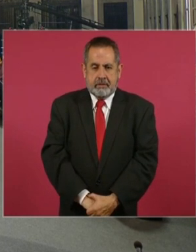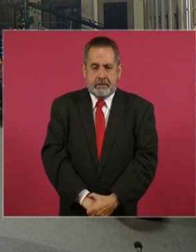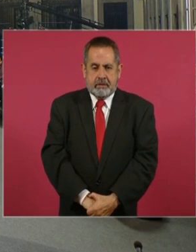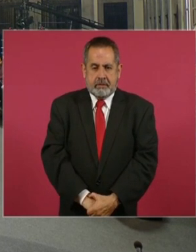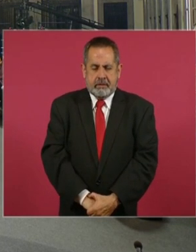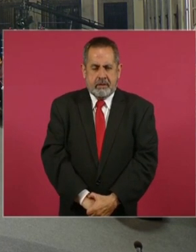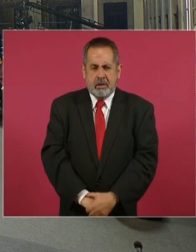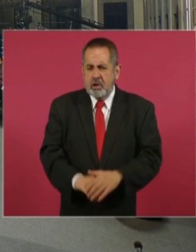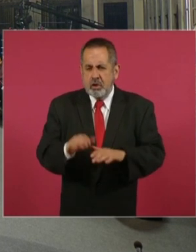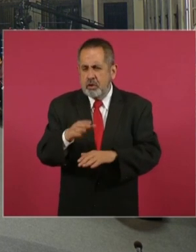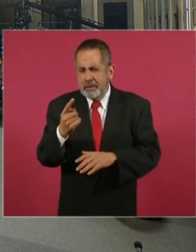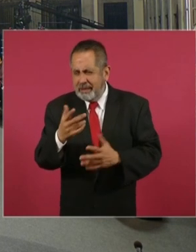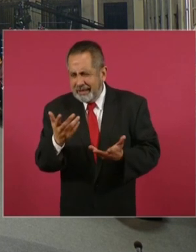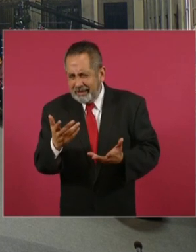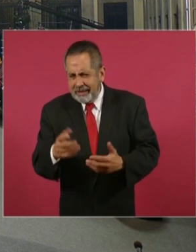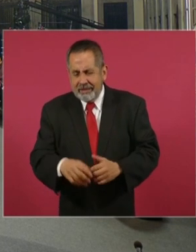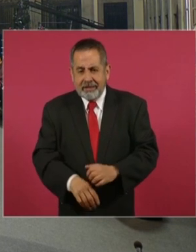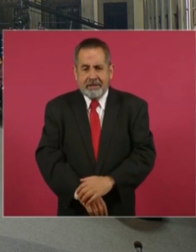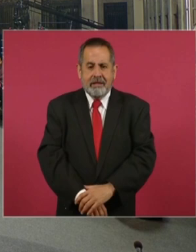¿Sobre la qué?